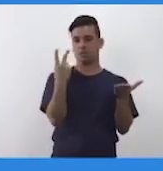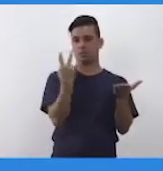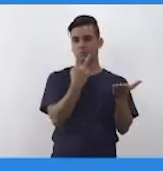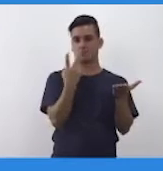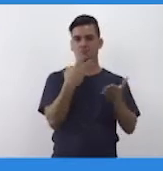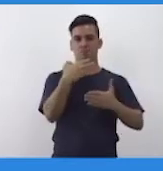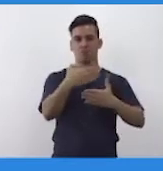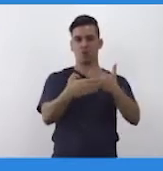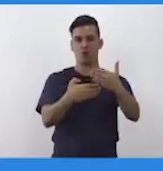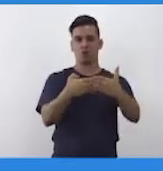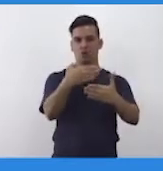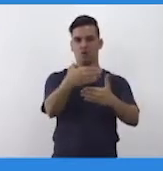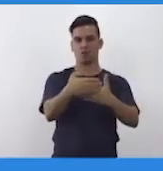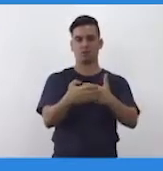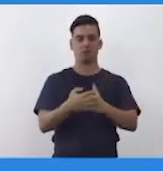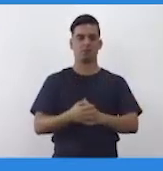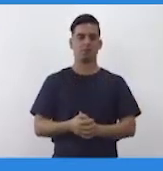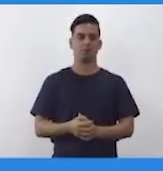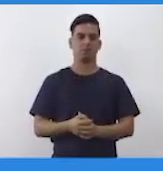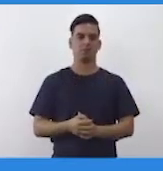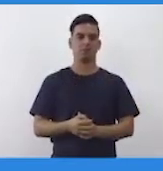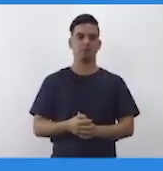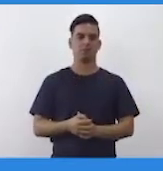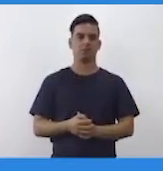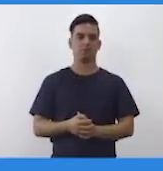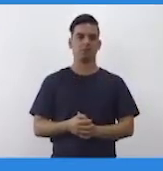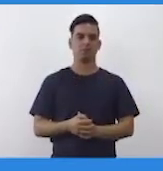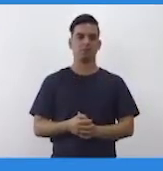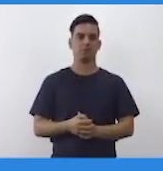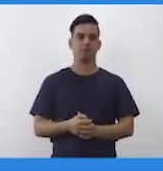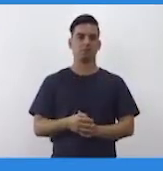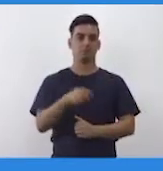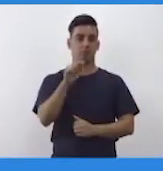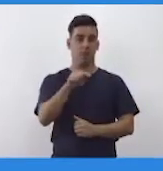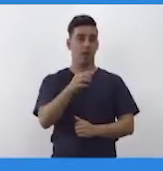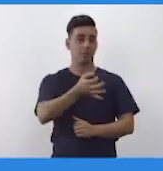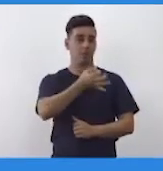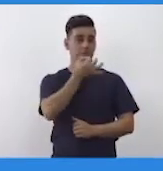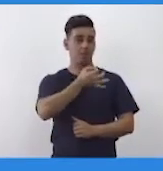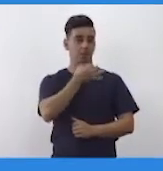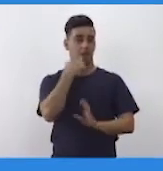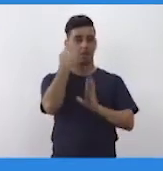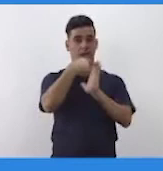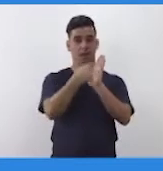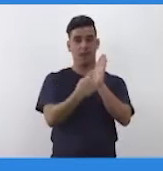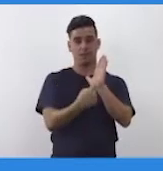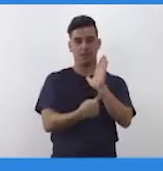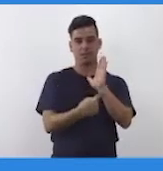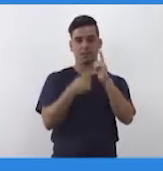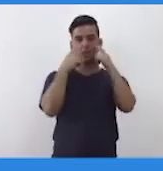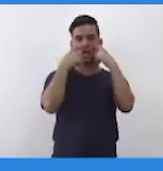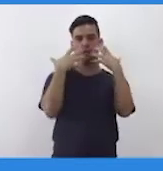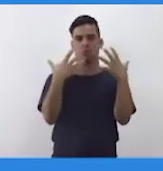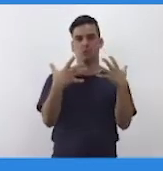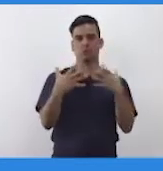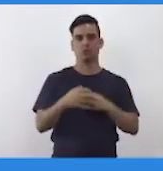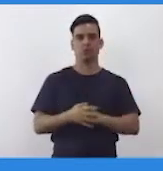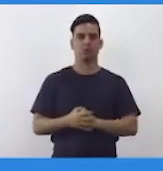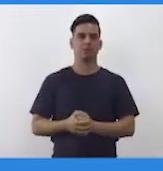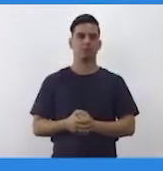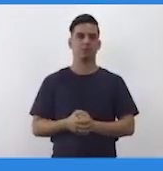procesos degradativos. De ellos estaremos puntualizando características e importancia.